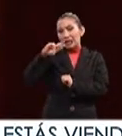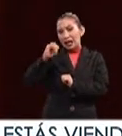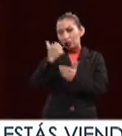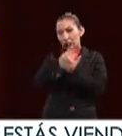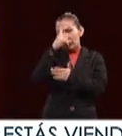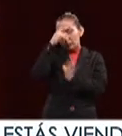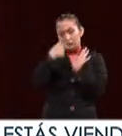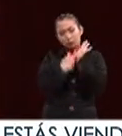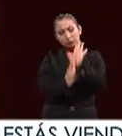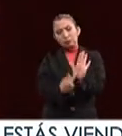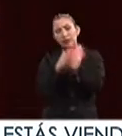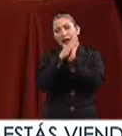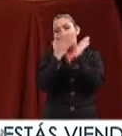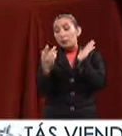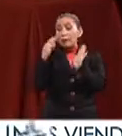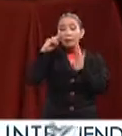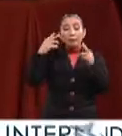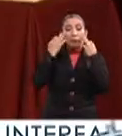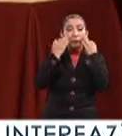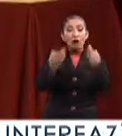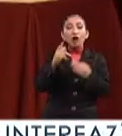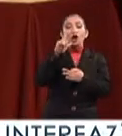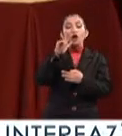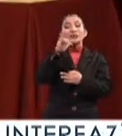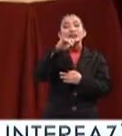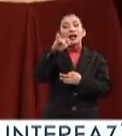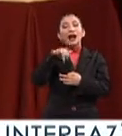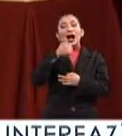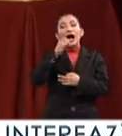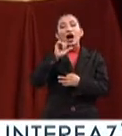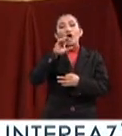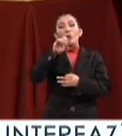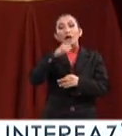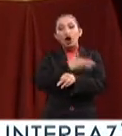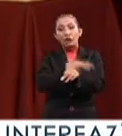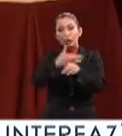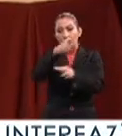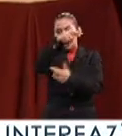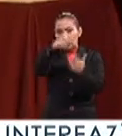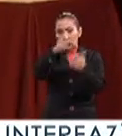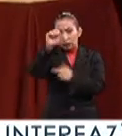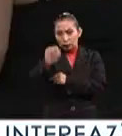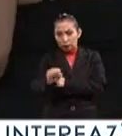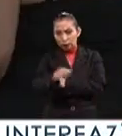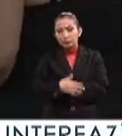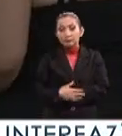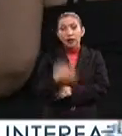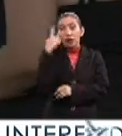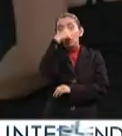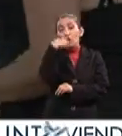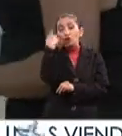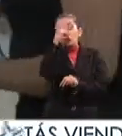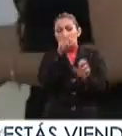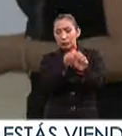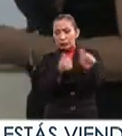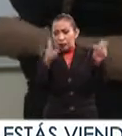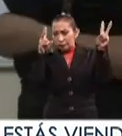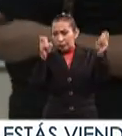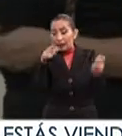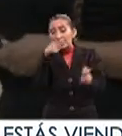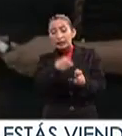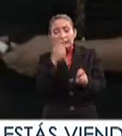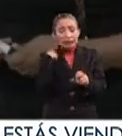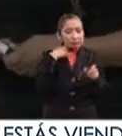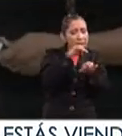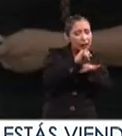la presentación del texto en presencia de Luis Ángel Jácome García, coordinador regional sur. Rostros del Rezago es el